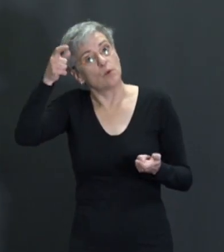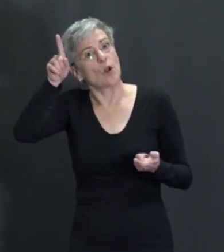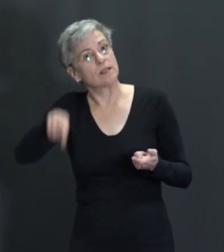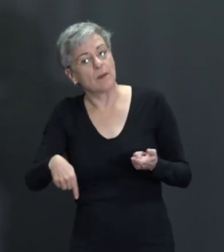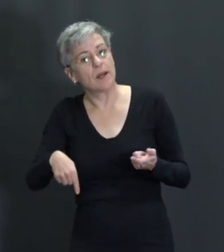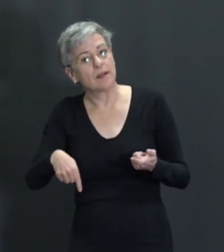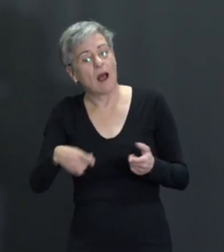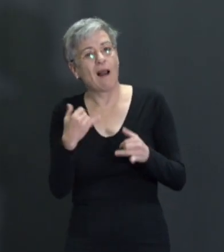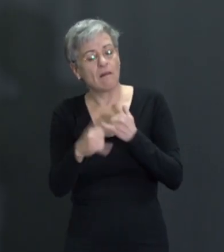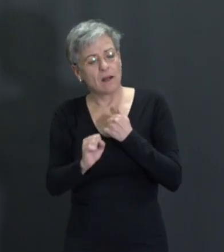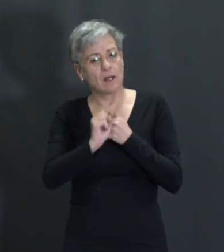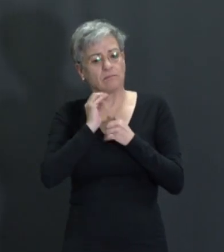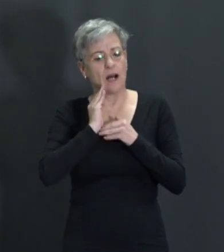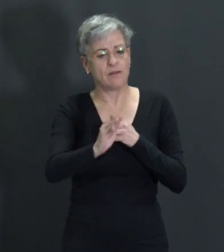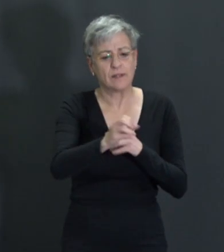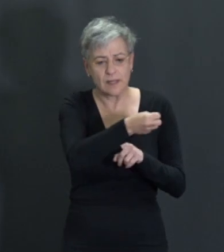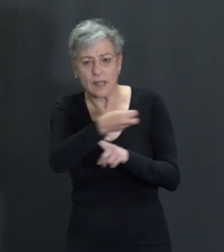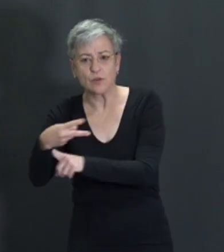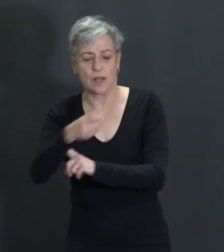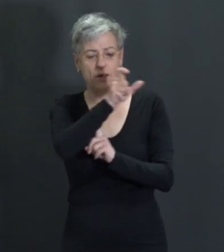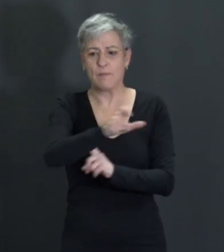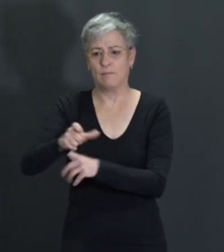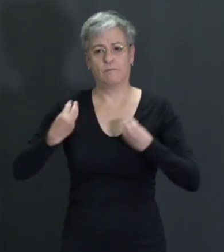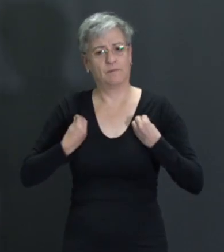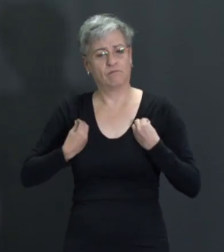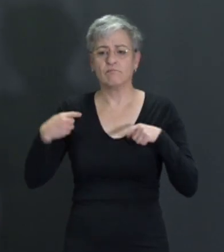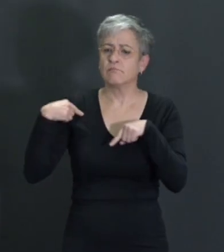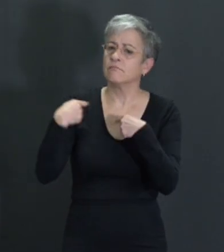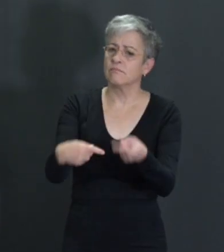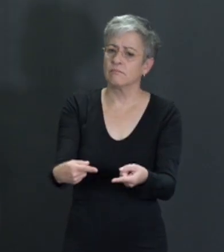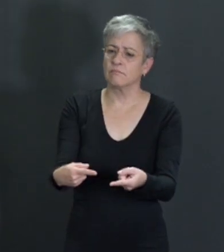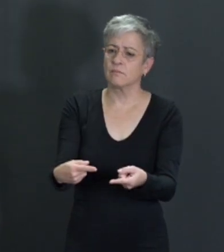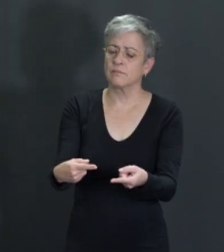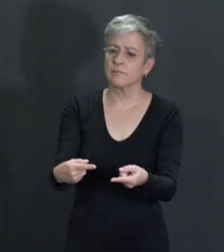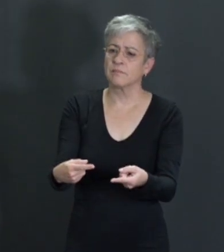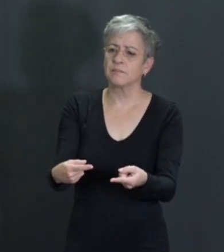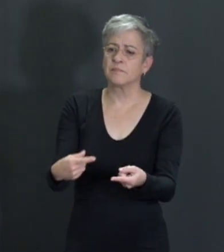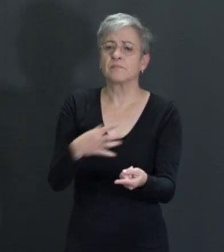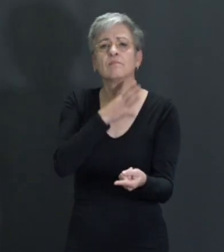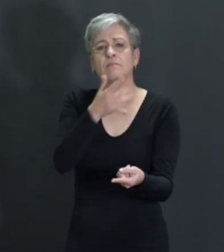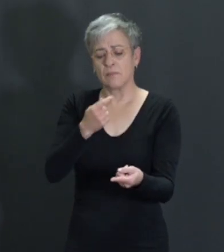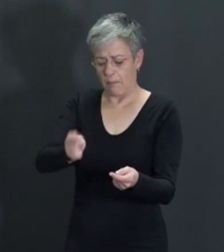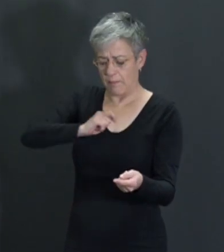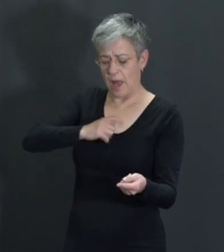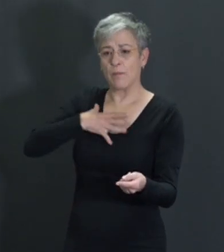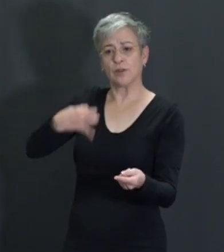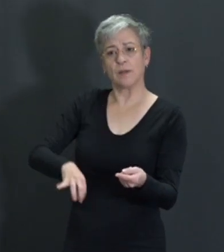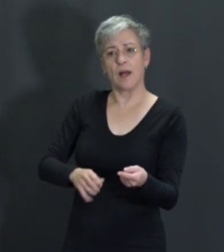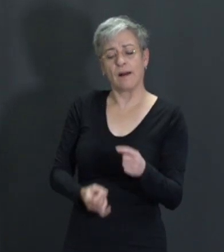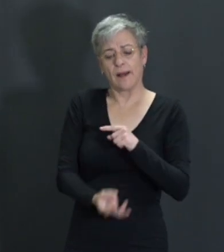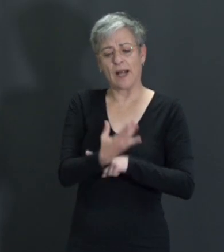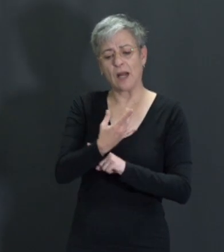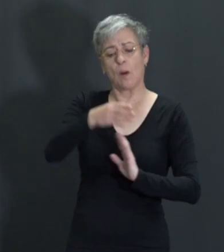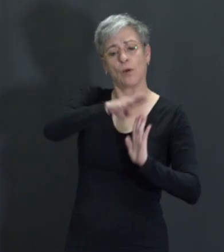el impacto que eso tiene en la vida de las personas y cómo puede permitir el poner en marcha programas y proyectos mucho